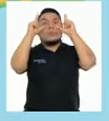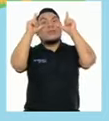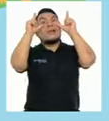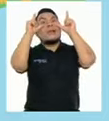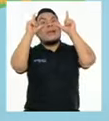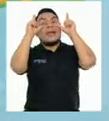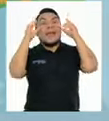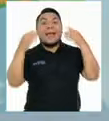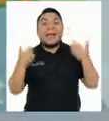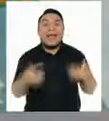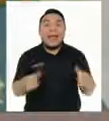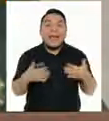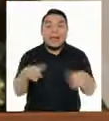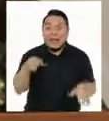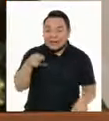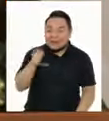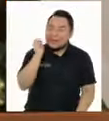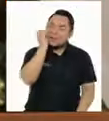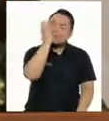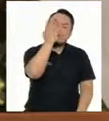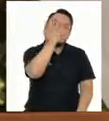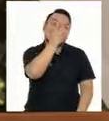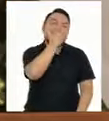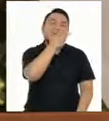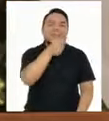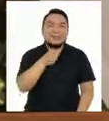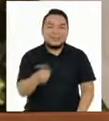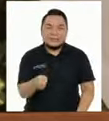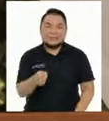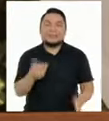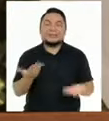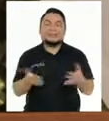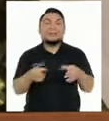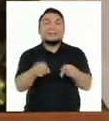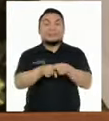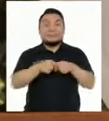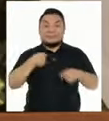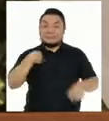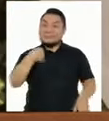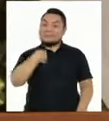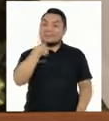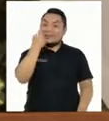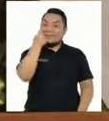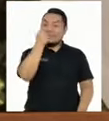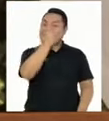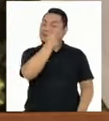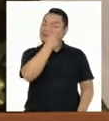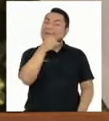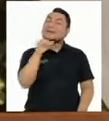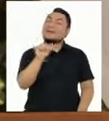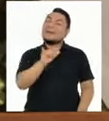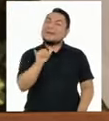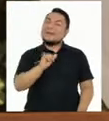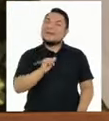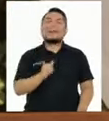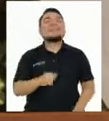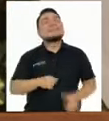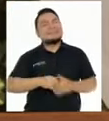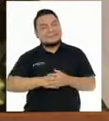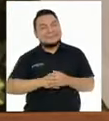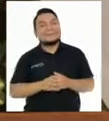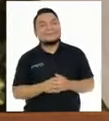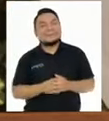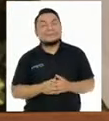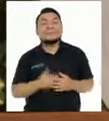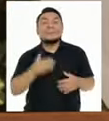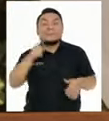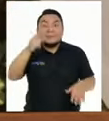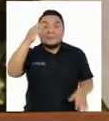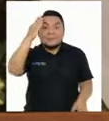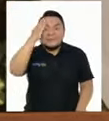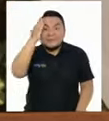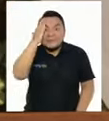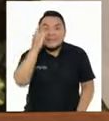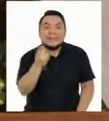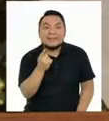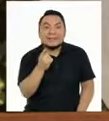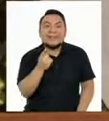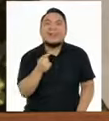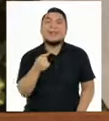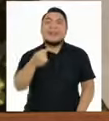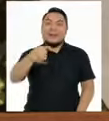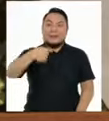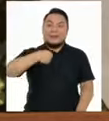tenían bien bonitos, como los míos. ¡Chirrín! Y saben,